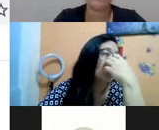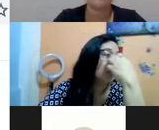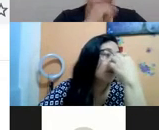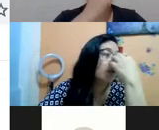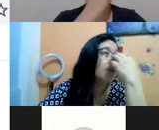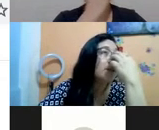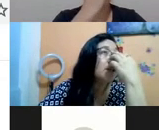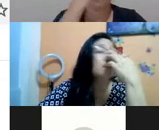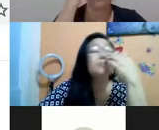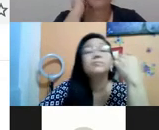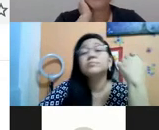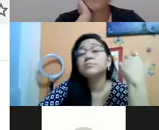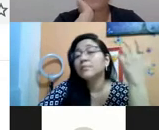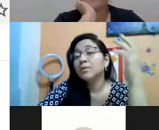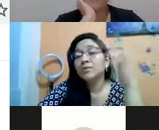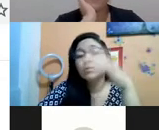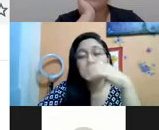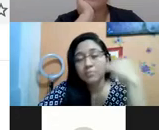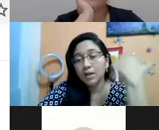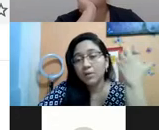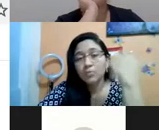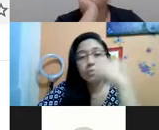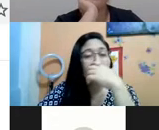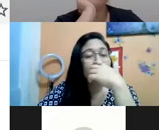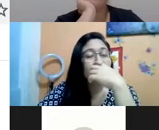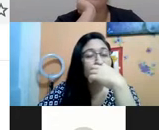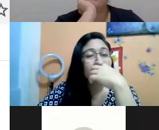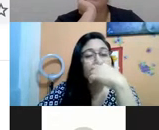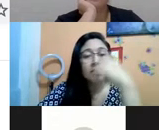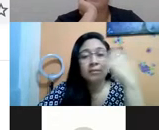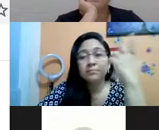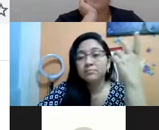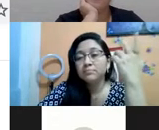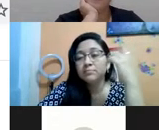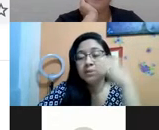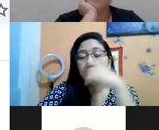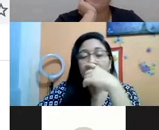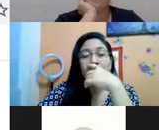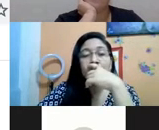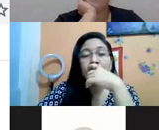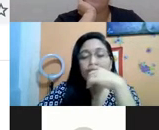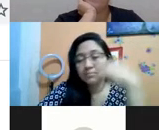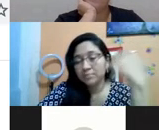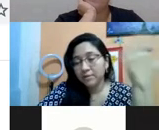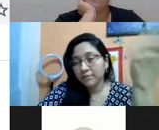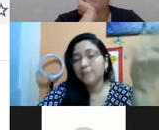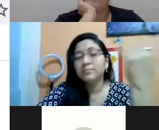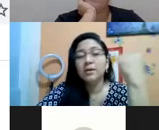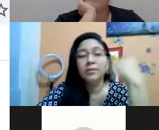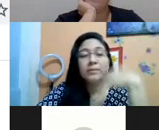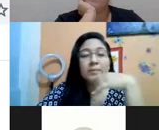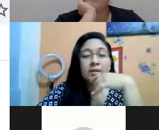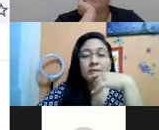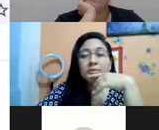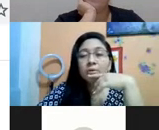un video de bienvenida o algún otro material de apoyo que refiera a